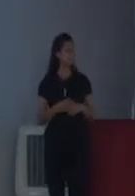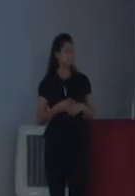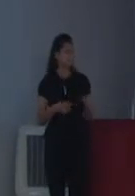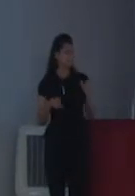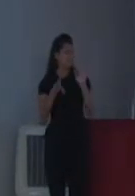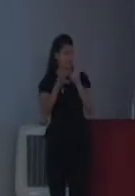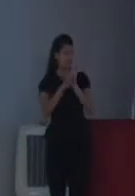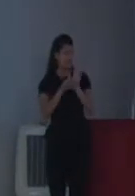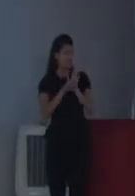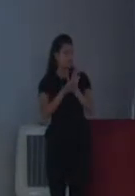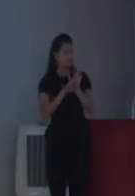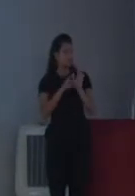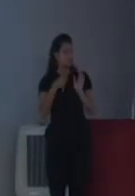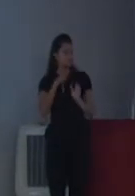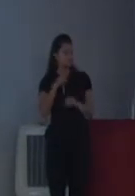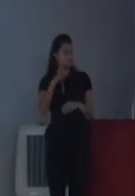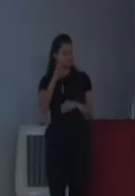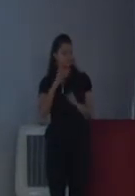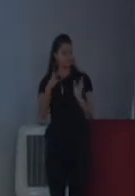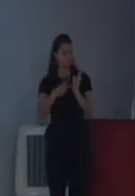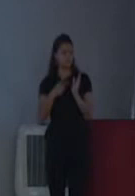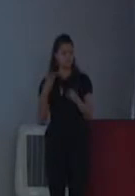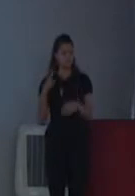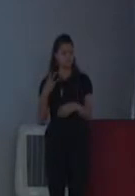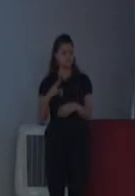la Ley Estatutaria 1618 de